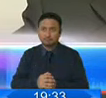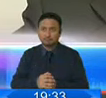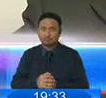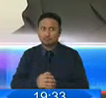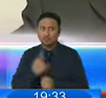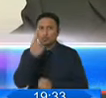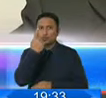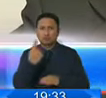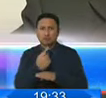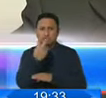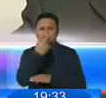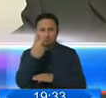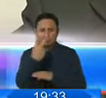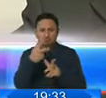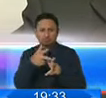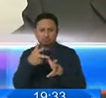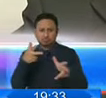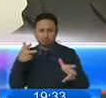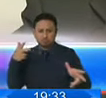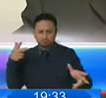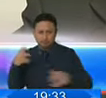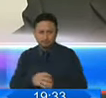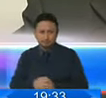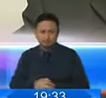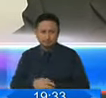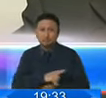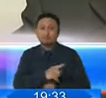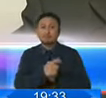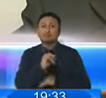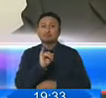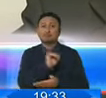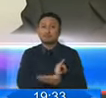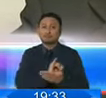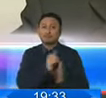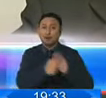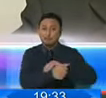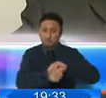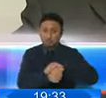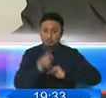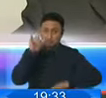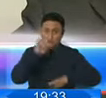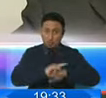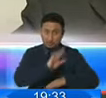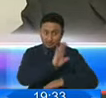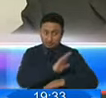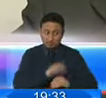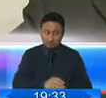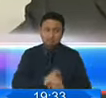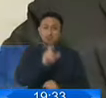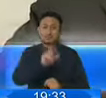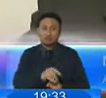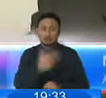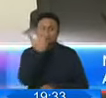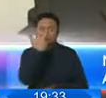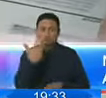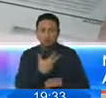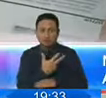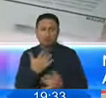hora y media, y en las Islas Galápagos, en el aeropuerto de Balta, a veces los clientes esperan hasta